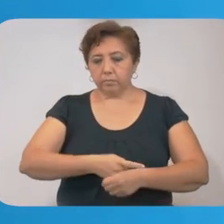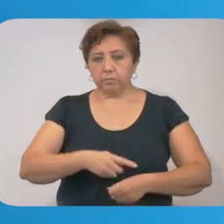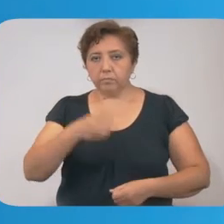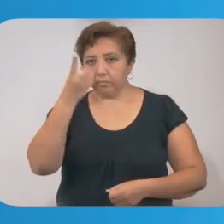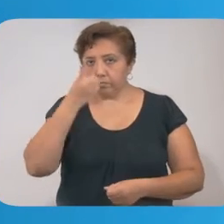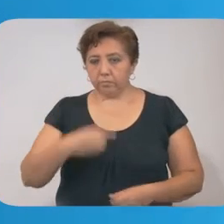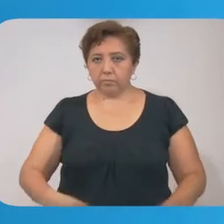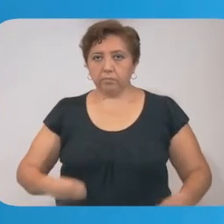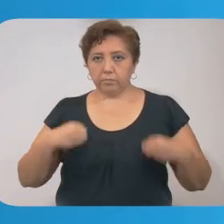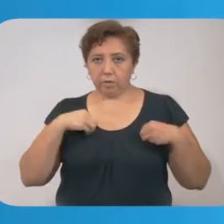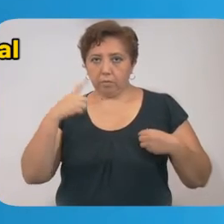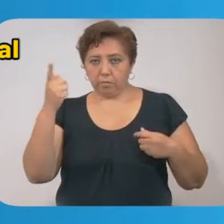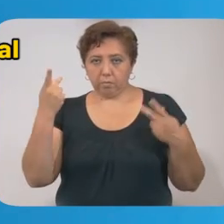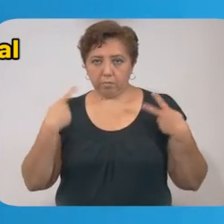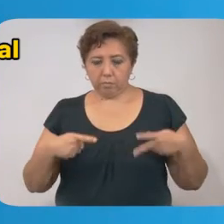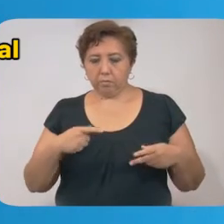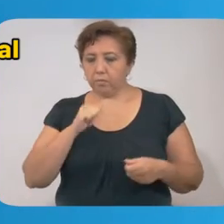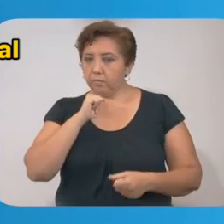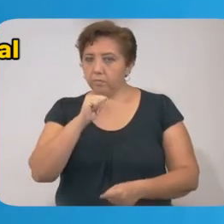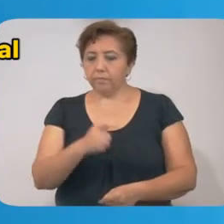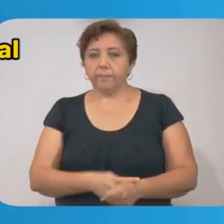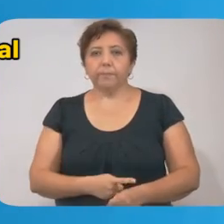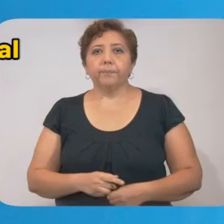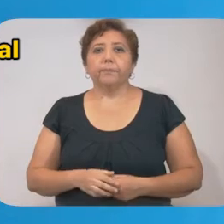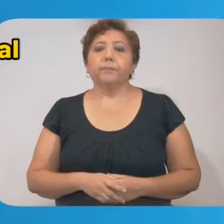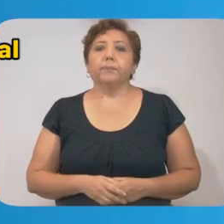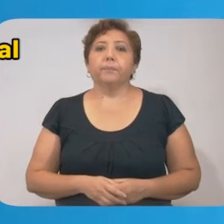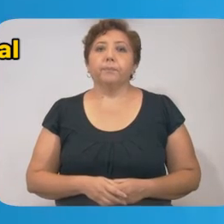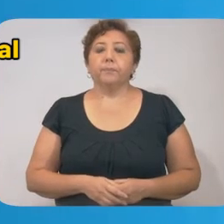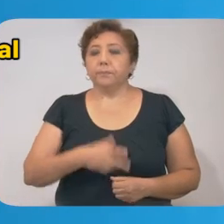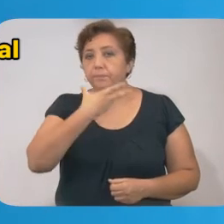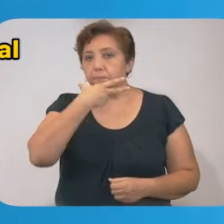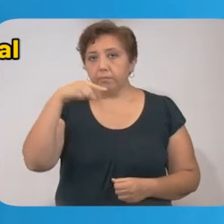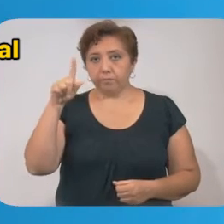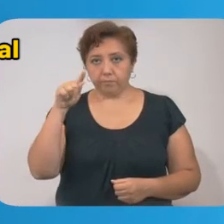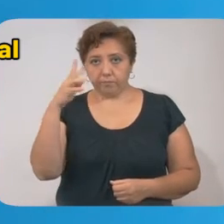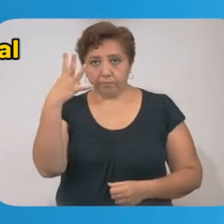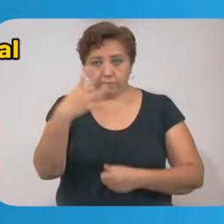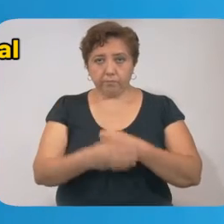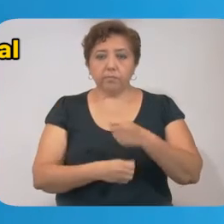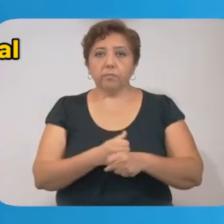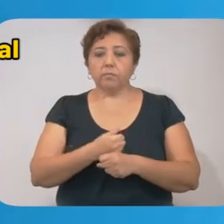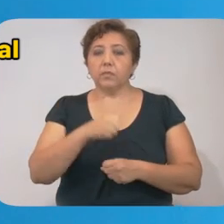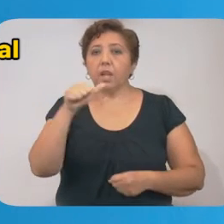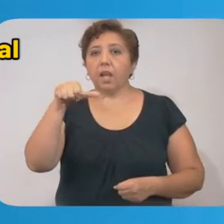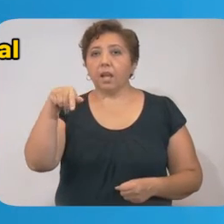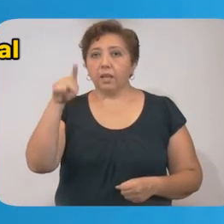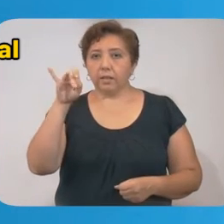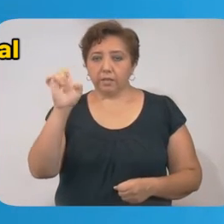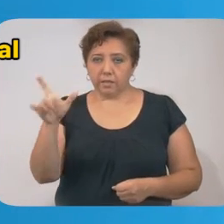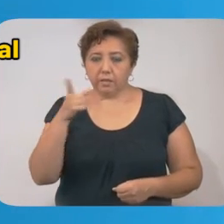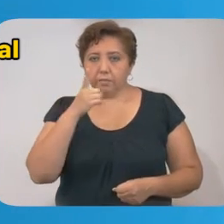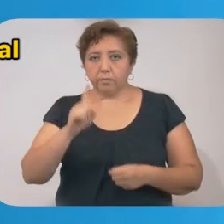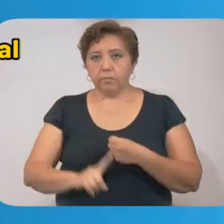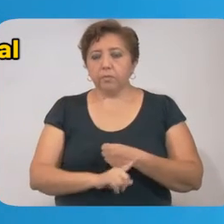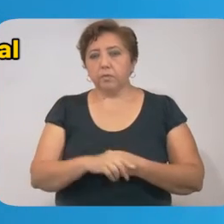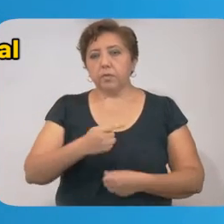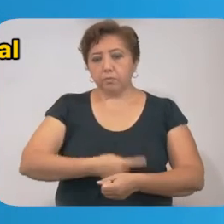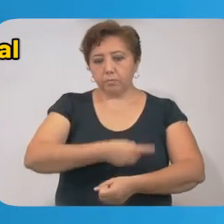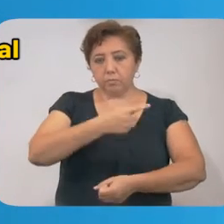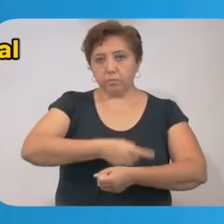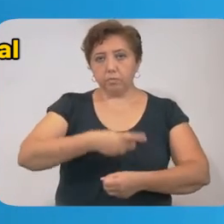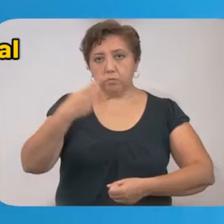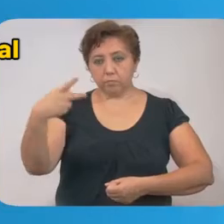contacto, sin síntomas. Hombre de 74 años de Aquil, con inmunosupresión e hipertensión, sus contactos no